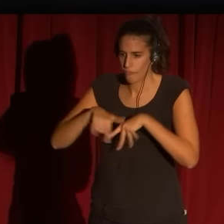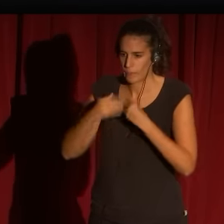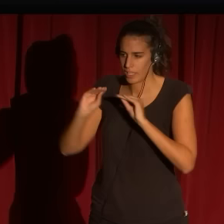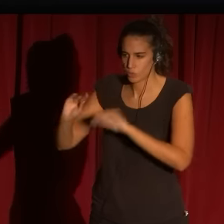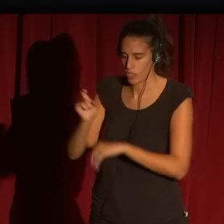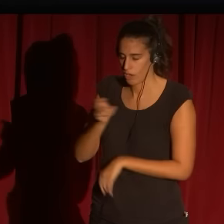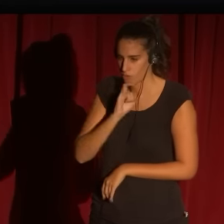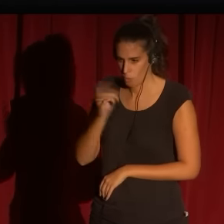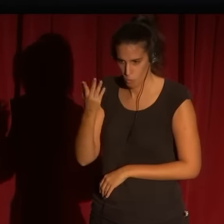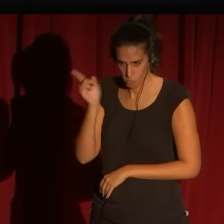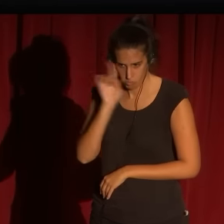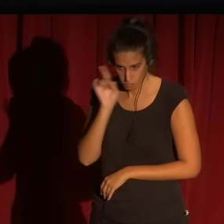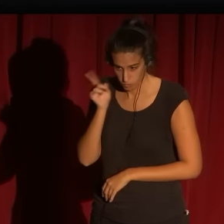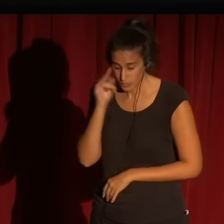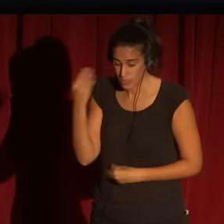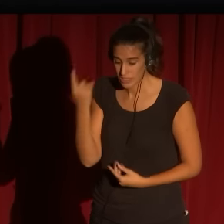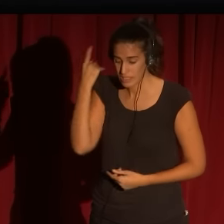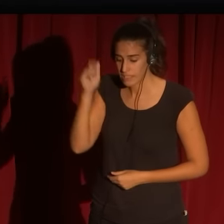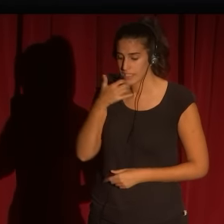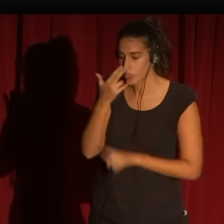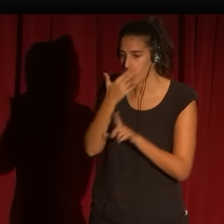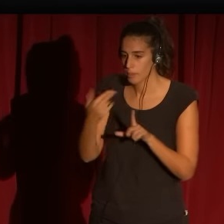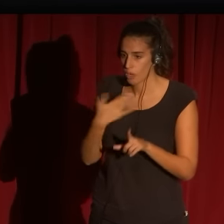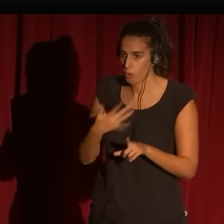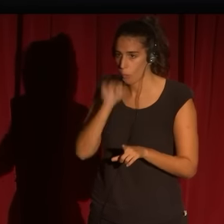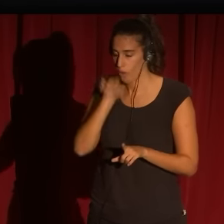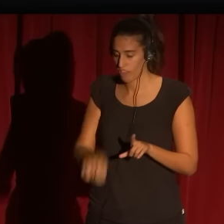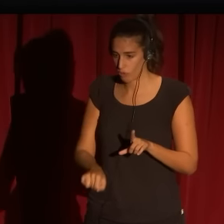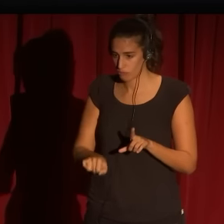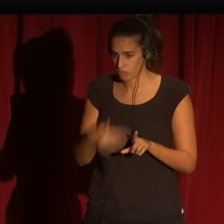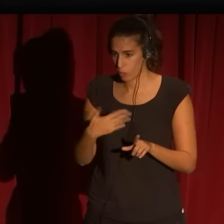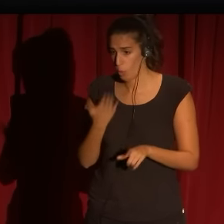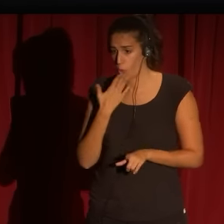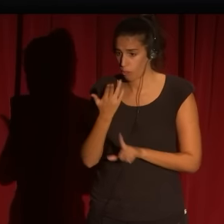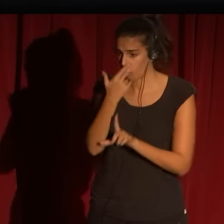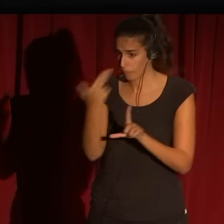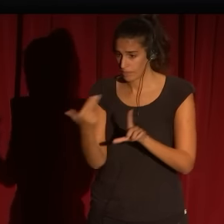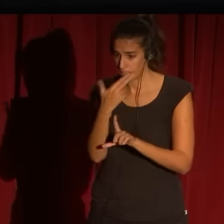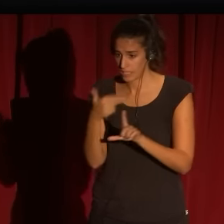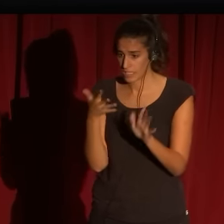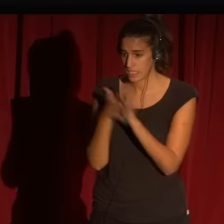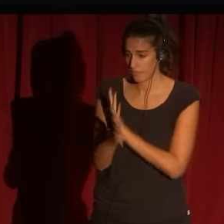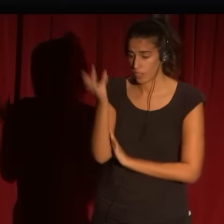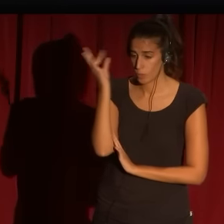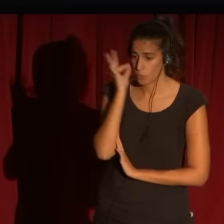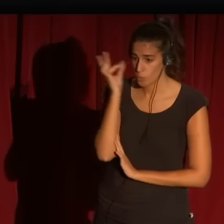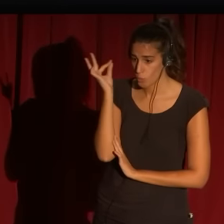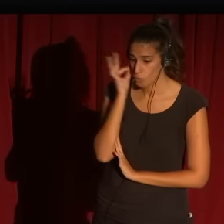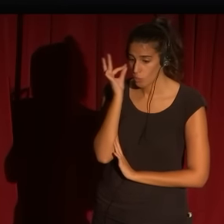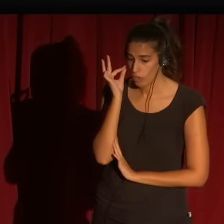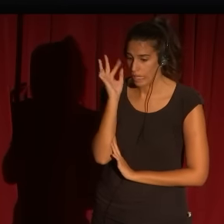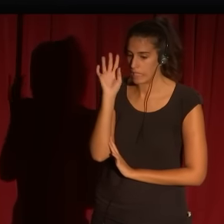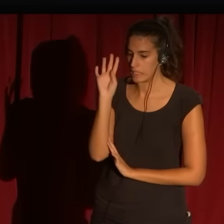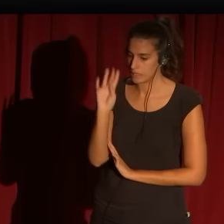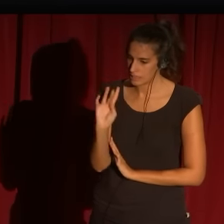viene si podría ser ser una pintora aficionada Y eso nos podría hablar de que es una mujer que bueno que quizá sí pertenece